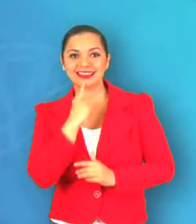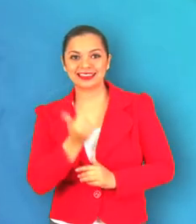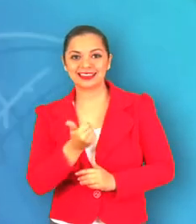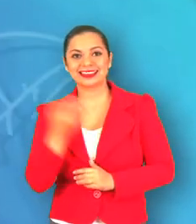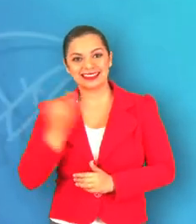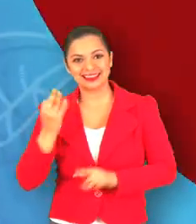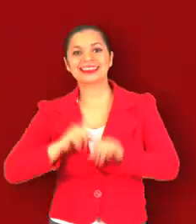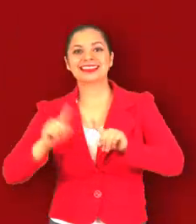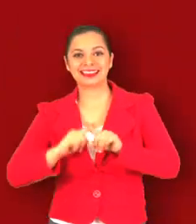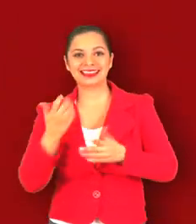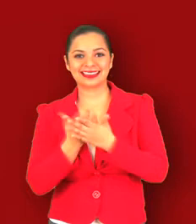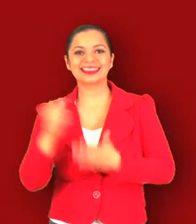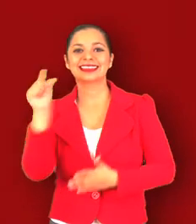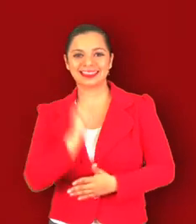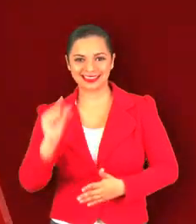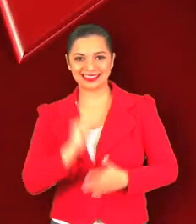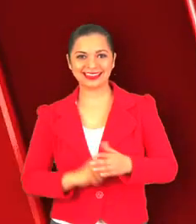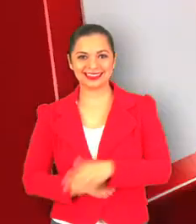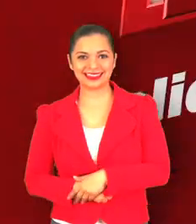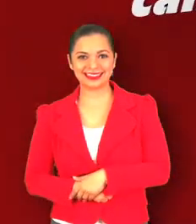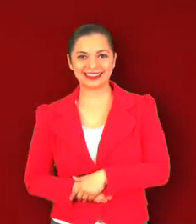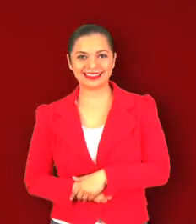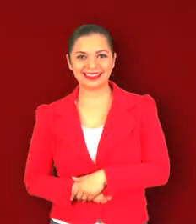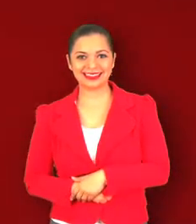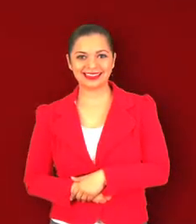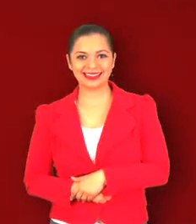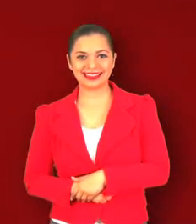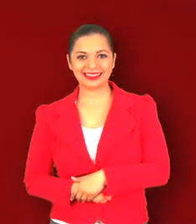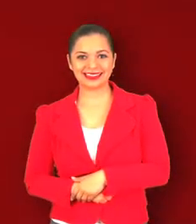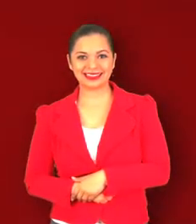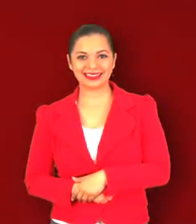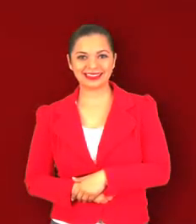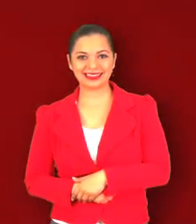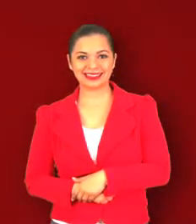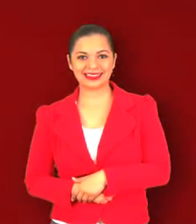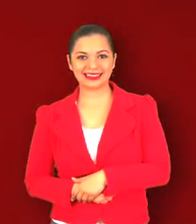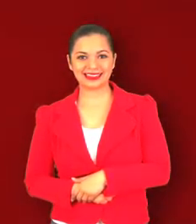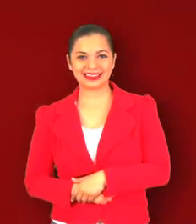sets de maquillaje. Nadie es como Tía. Calidad, variedad y economía.